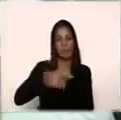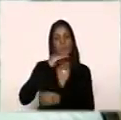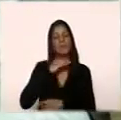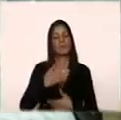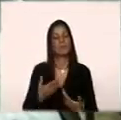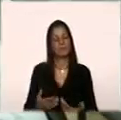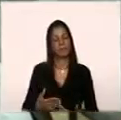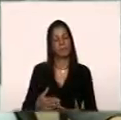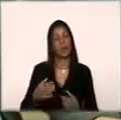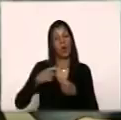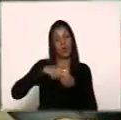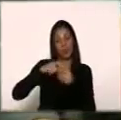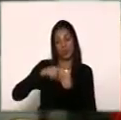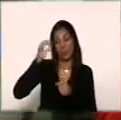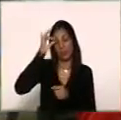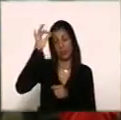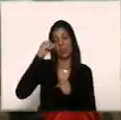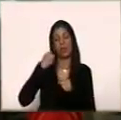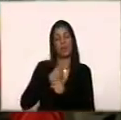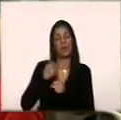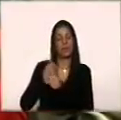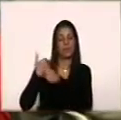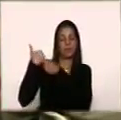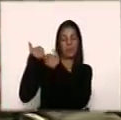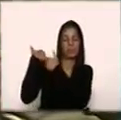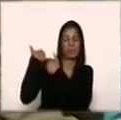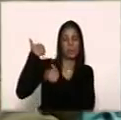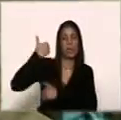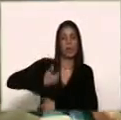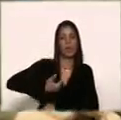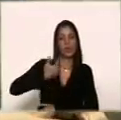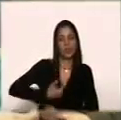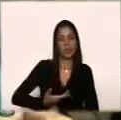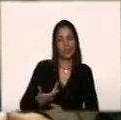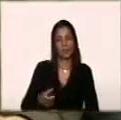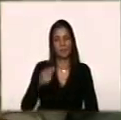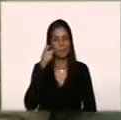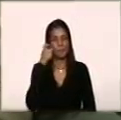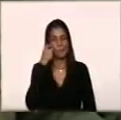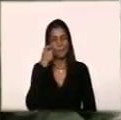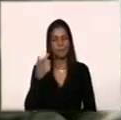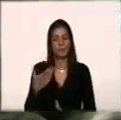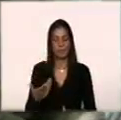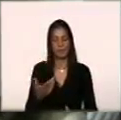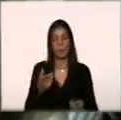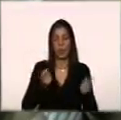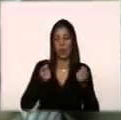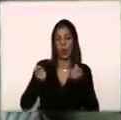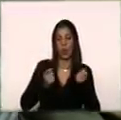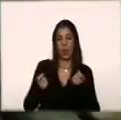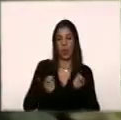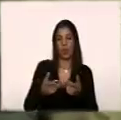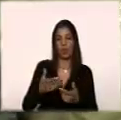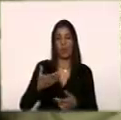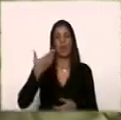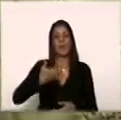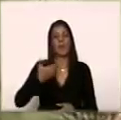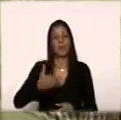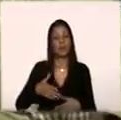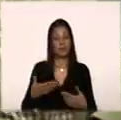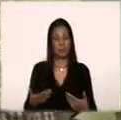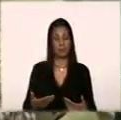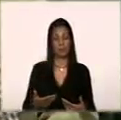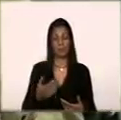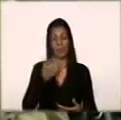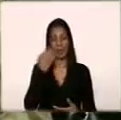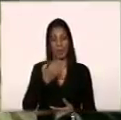El CPT viene a tener un rol protagónico en el seguimiento, en el control efectivo de lo